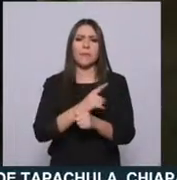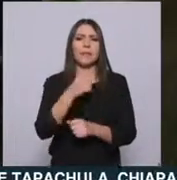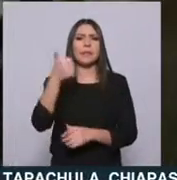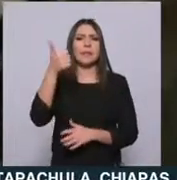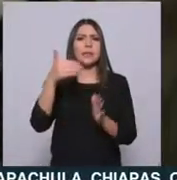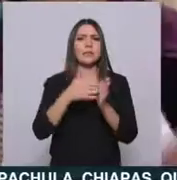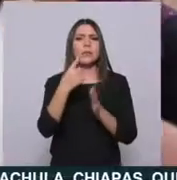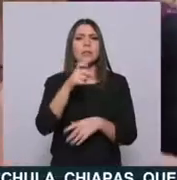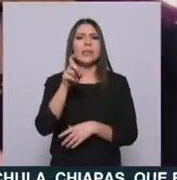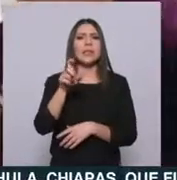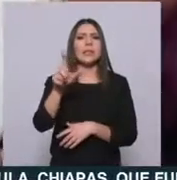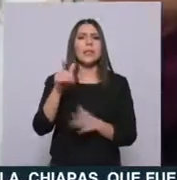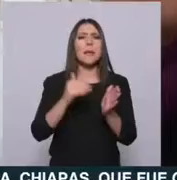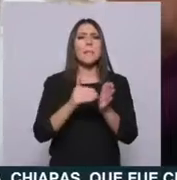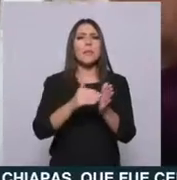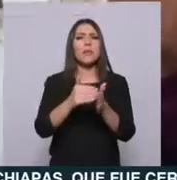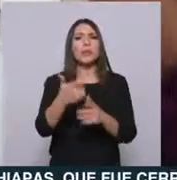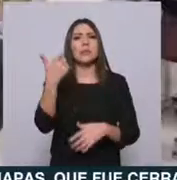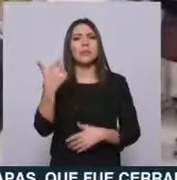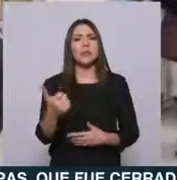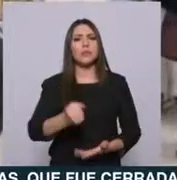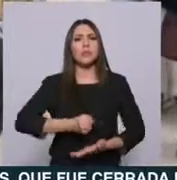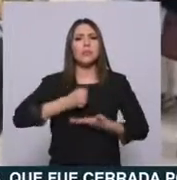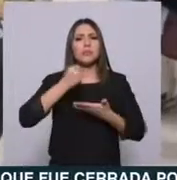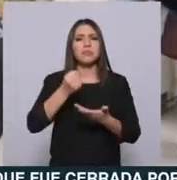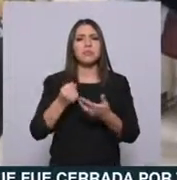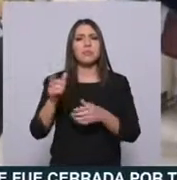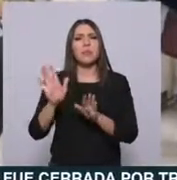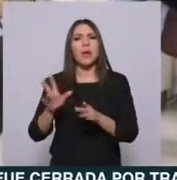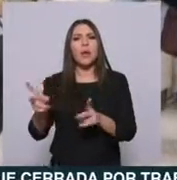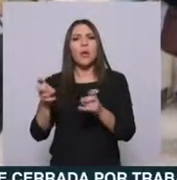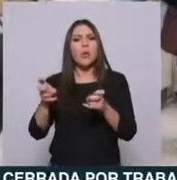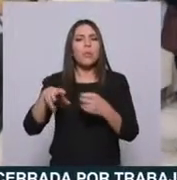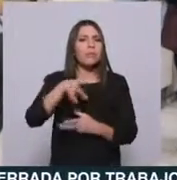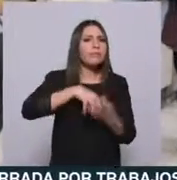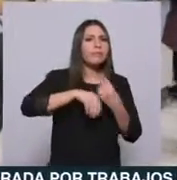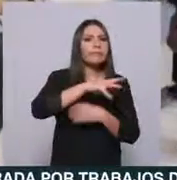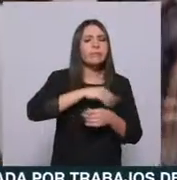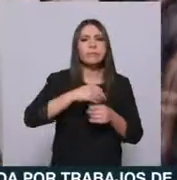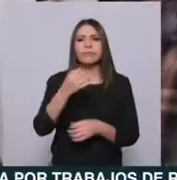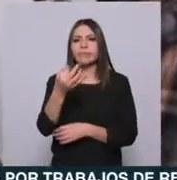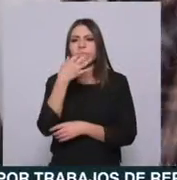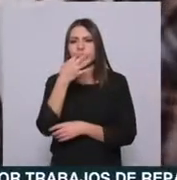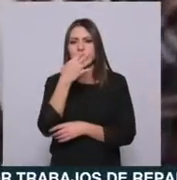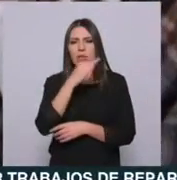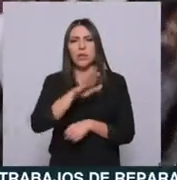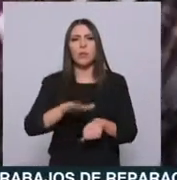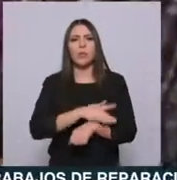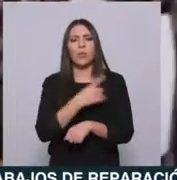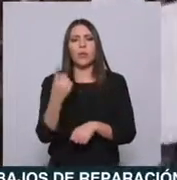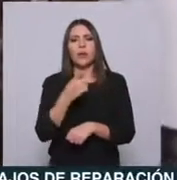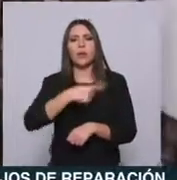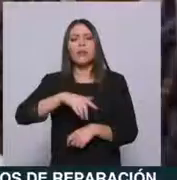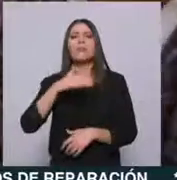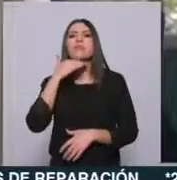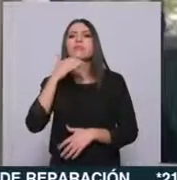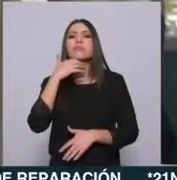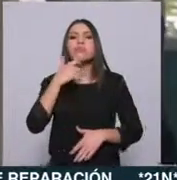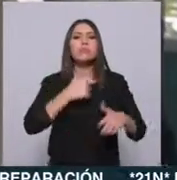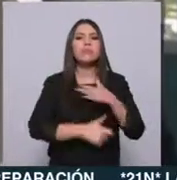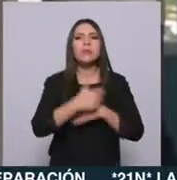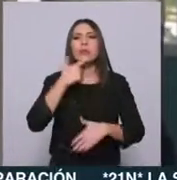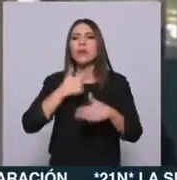millones de pesos, de acuerdo con la Auditoría Superior de la Federación. Parte de esas irregularidades se deben a las redes de corrupción y